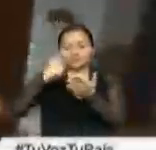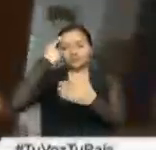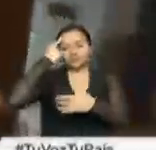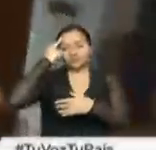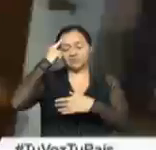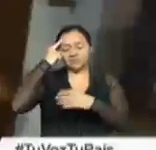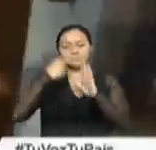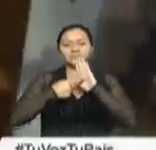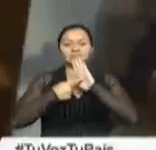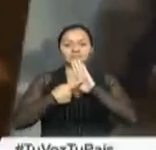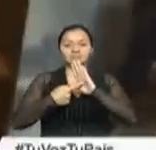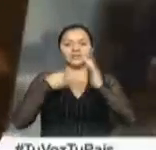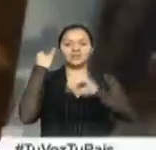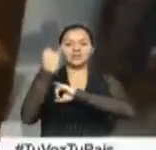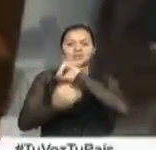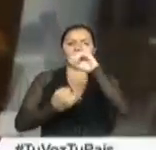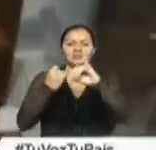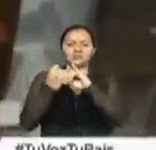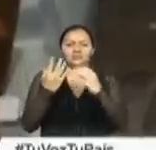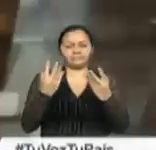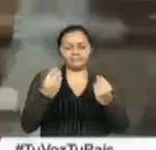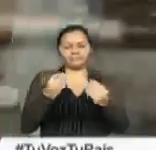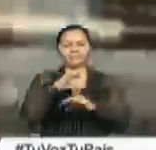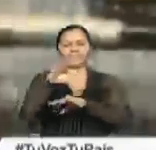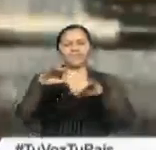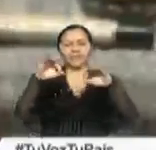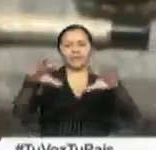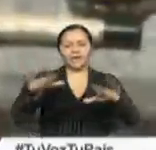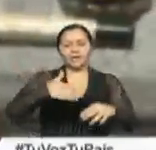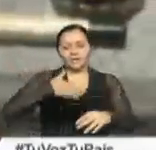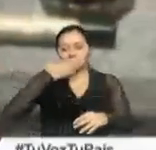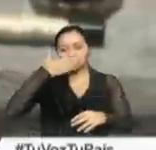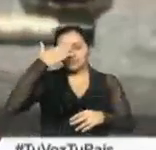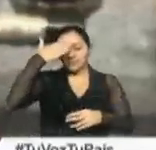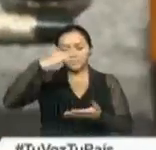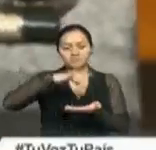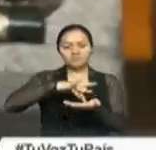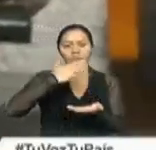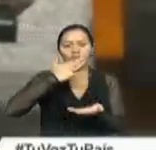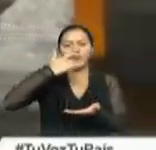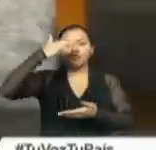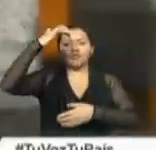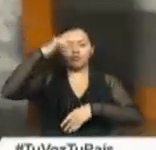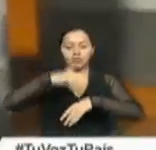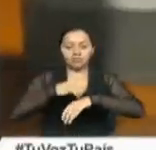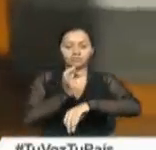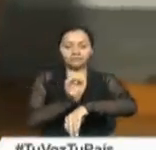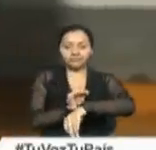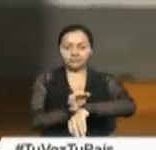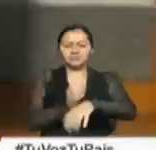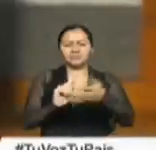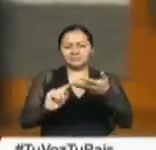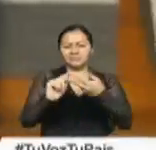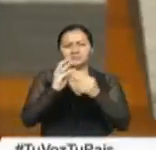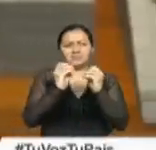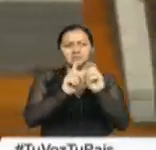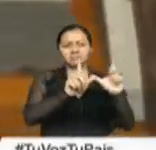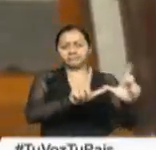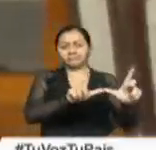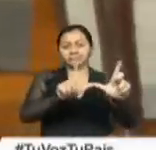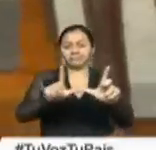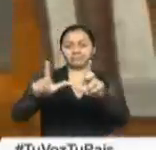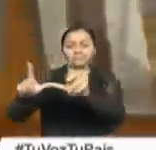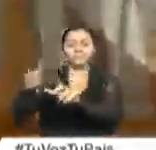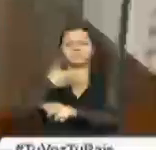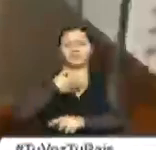artistas internacionales. También hay regalos de Qatar con incrustaciones de diamantes, oro y plata, entre otros que hizo